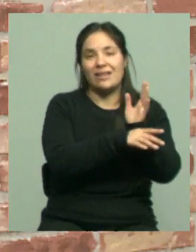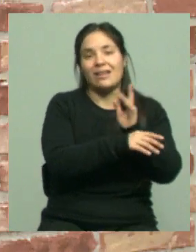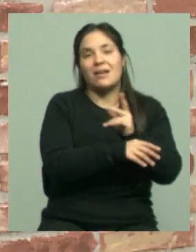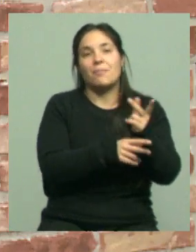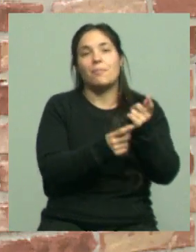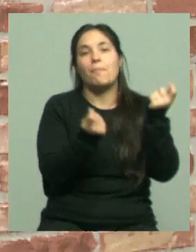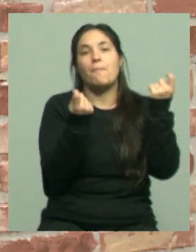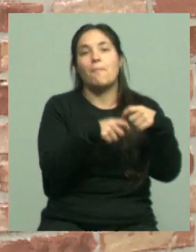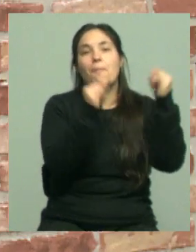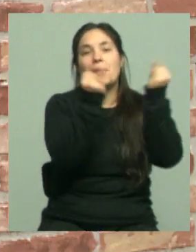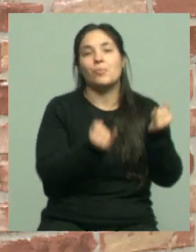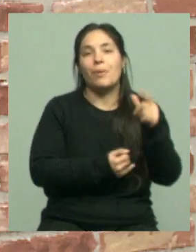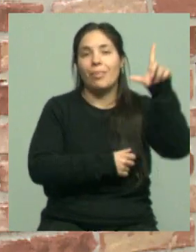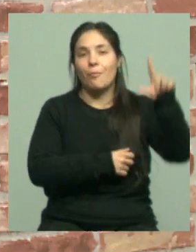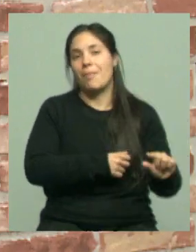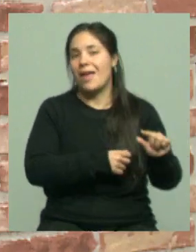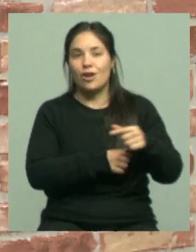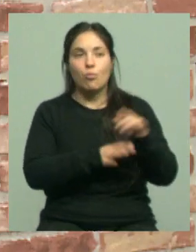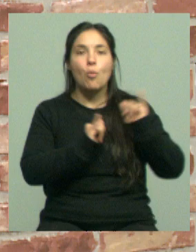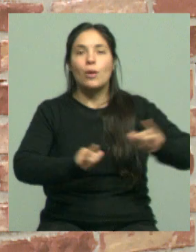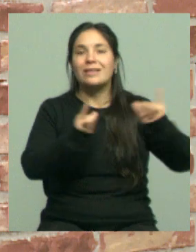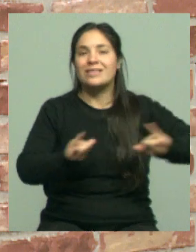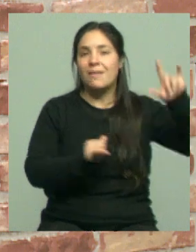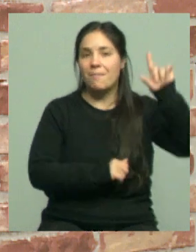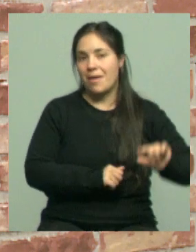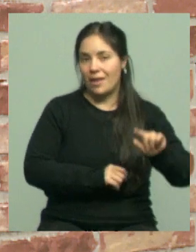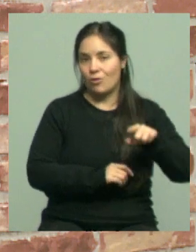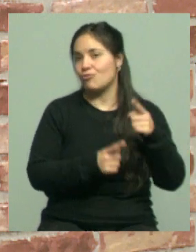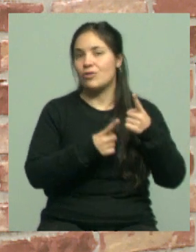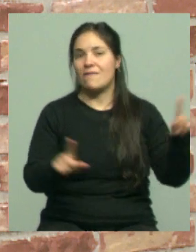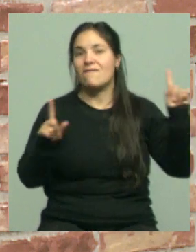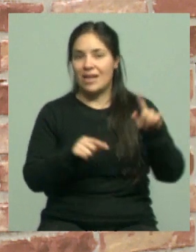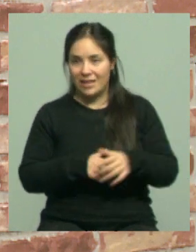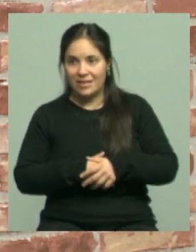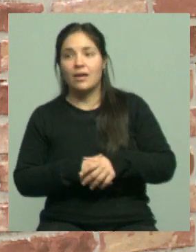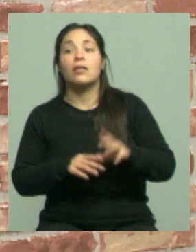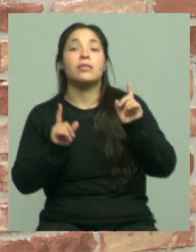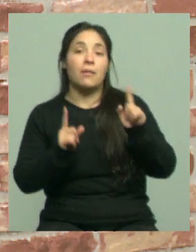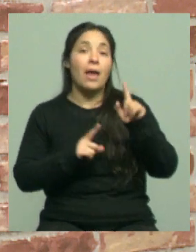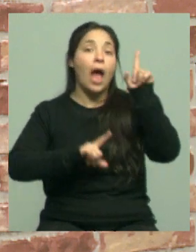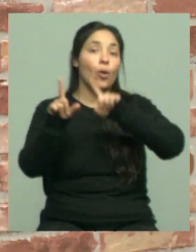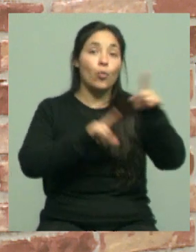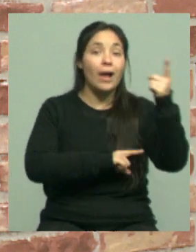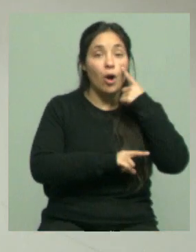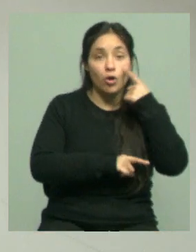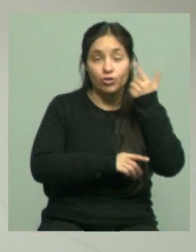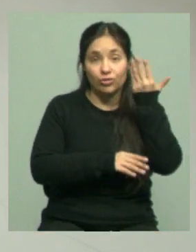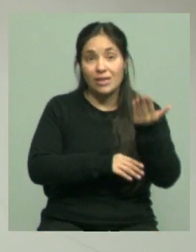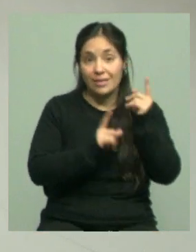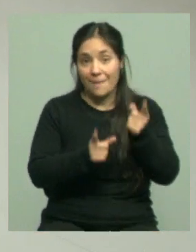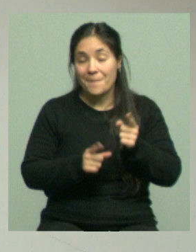terminan en un circuito que no es tan comercial, incluso teniendo como protagonistas a artistas conocidas, ¿no? Suele